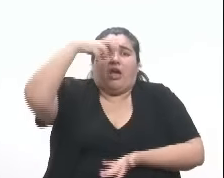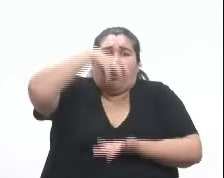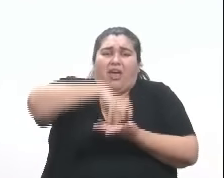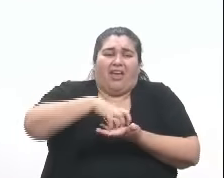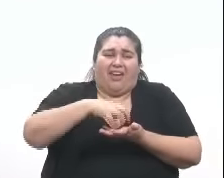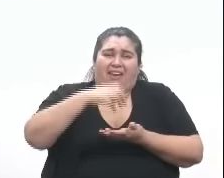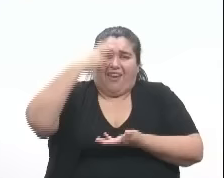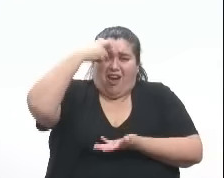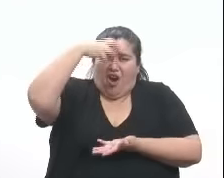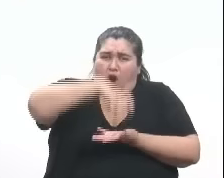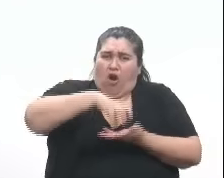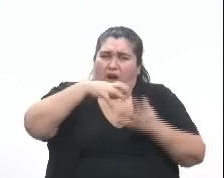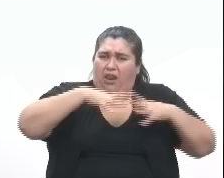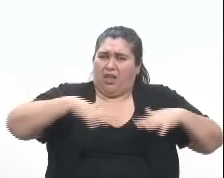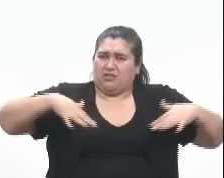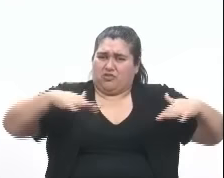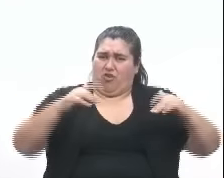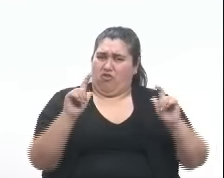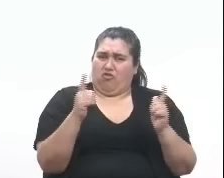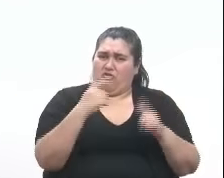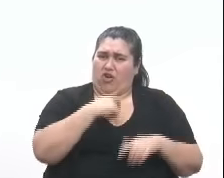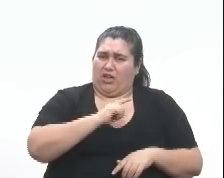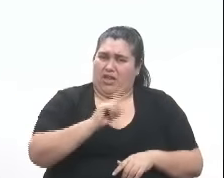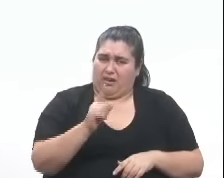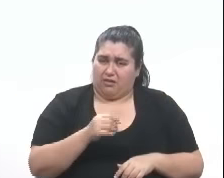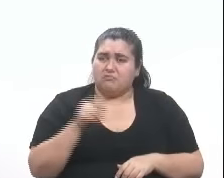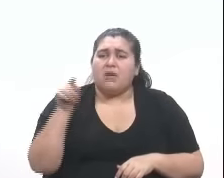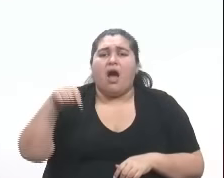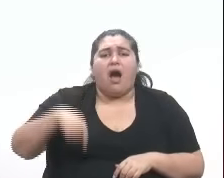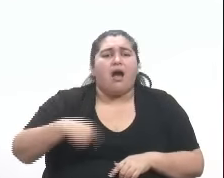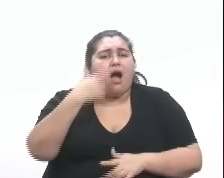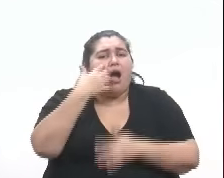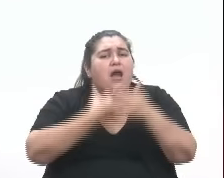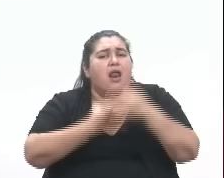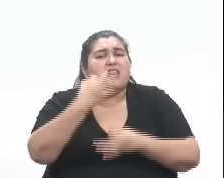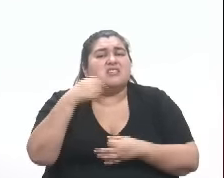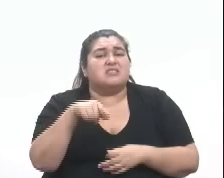No quieren el Parlamento. Acá sacan una estadística que dicen